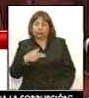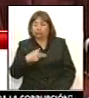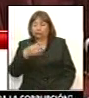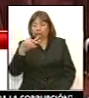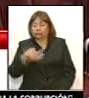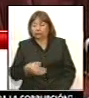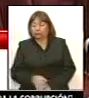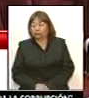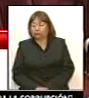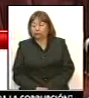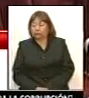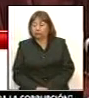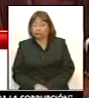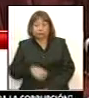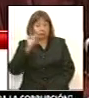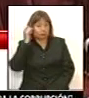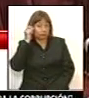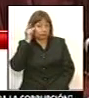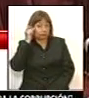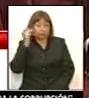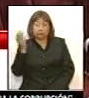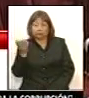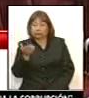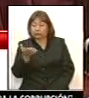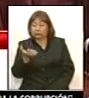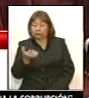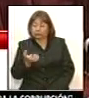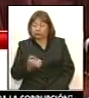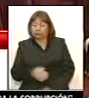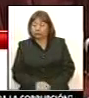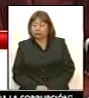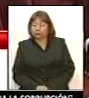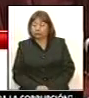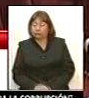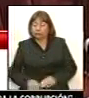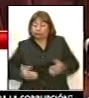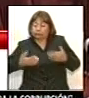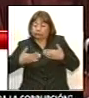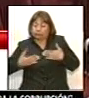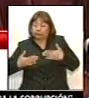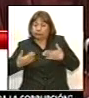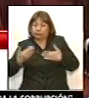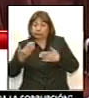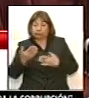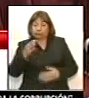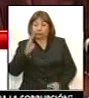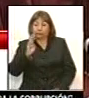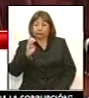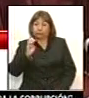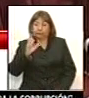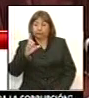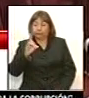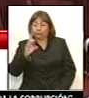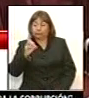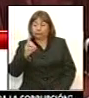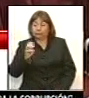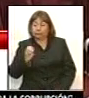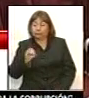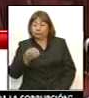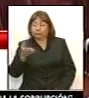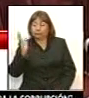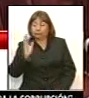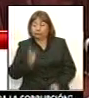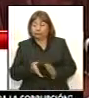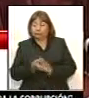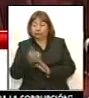autóctono. Y en ese sentido, yo quisiera de repente felicitarlo al congresista Alberto Belaúnde, que ya no está, se fue. Él